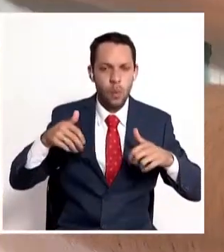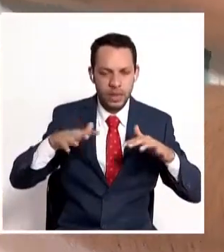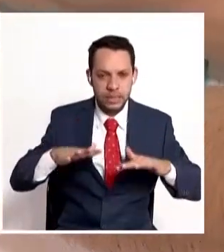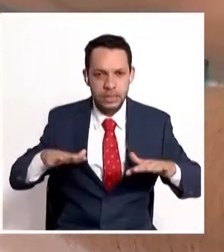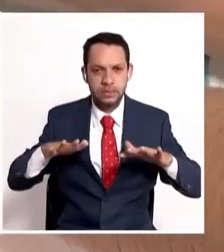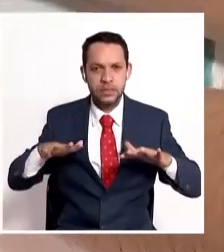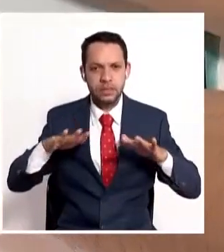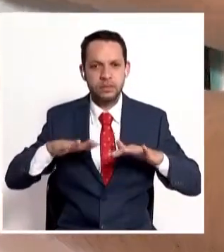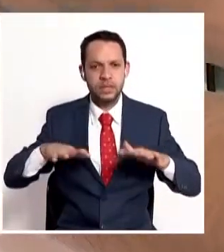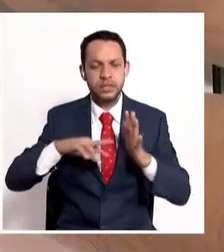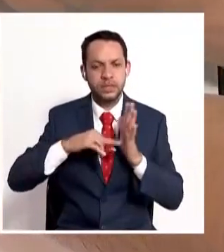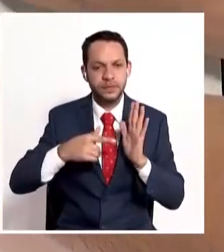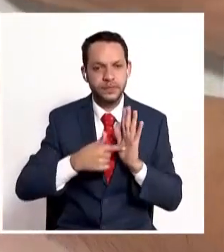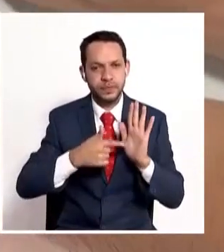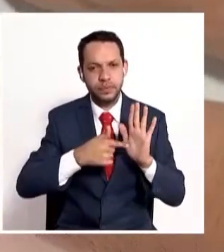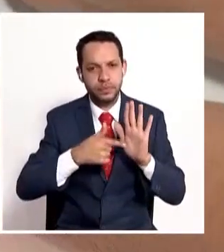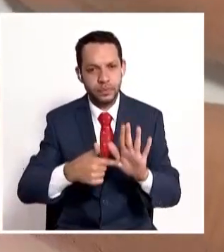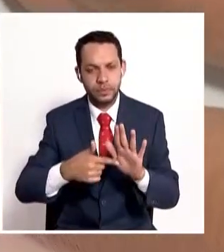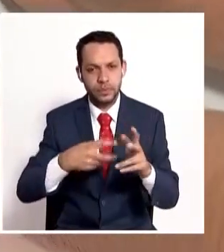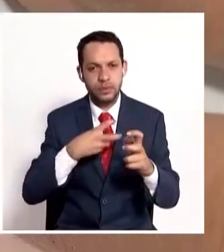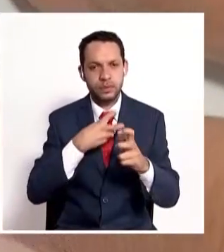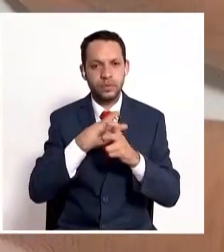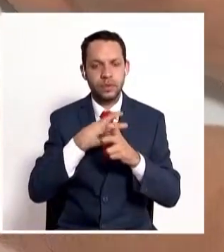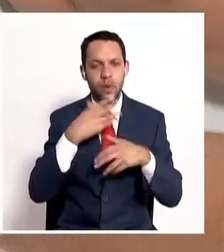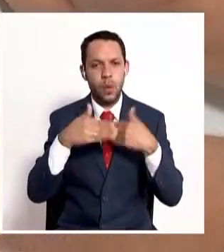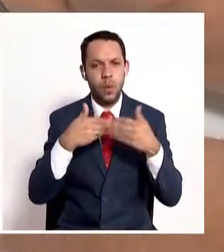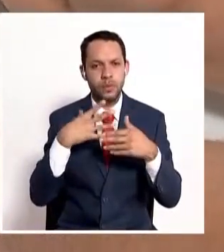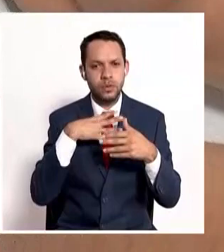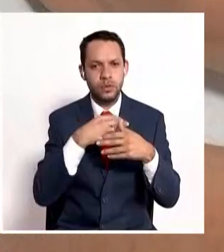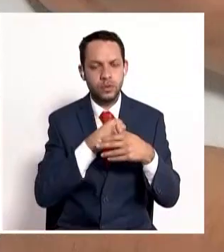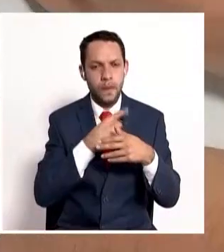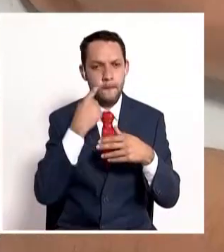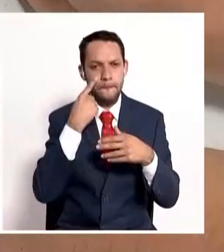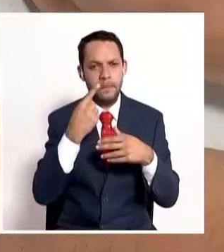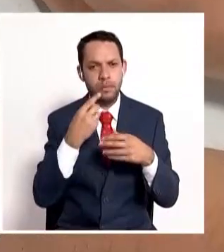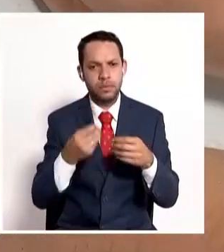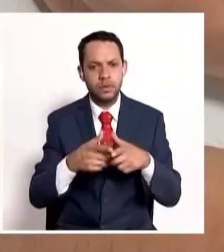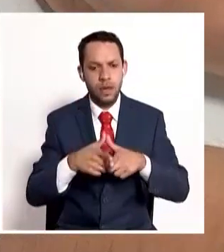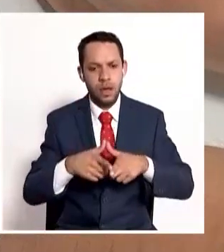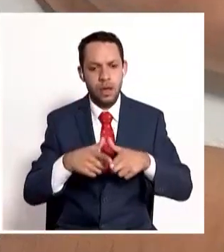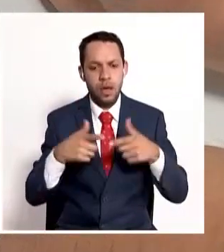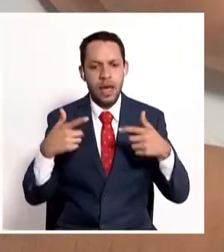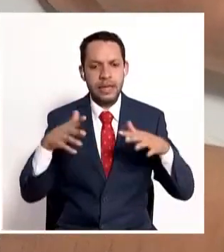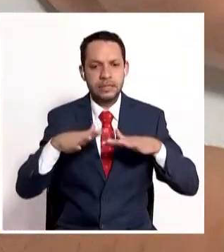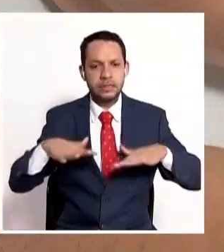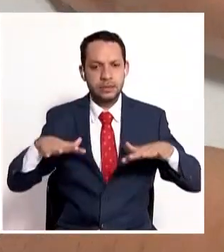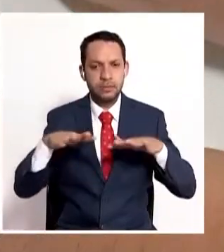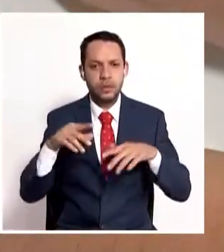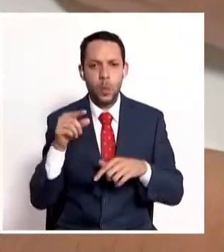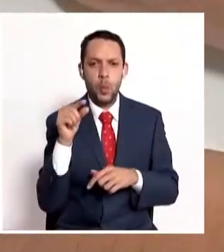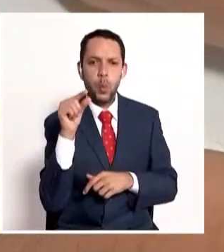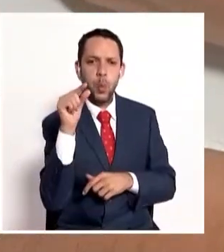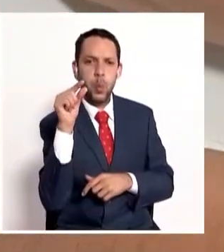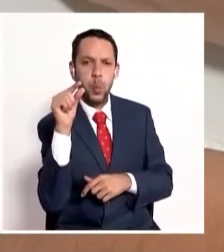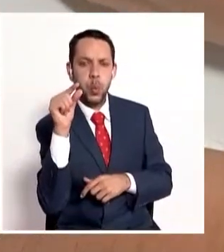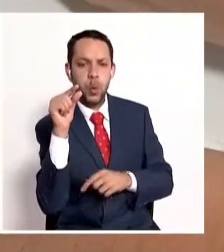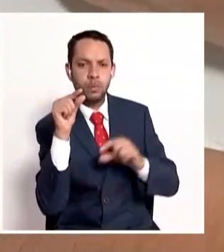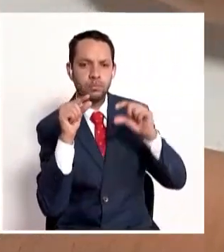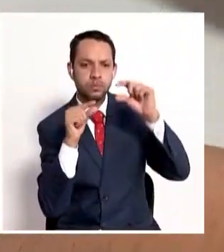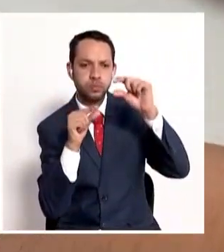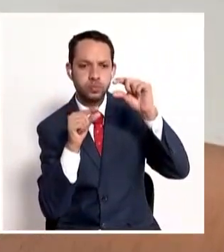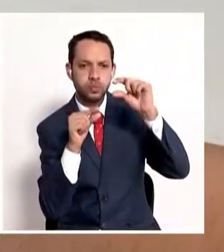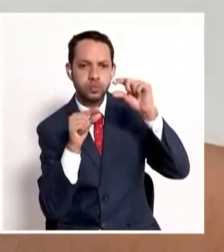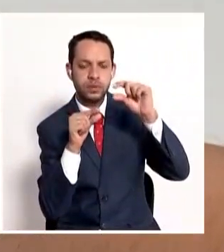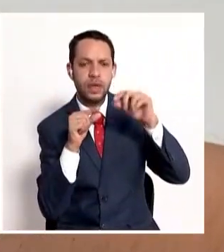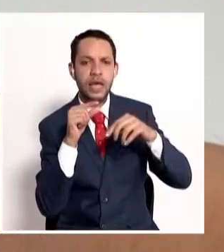proceso artrósico que entre cada vértebra se comienza a ver un espacio muy disminuido y entre cada vértebra hay un espacio